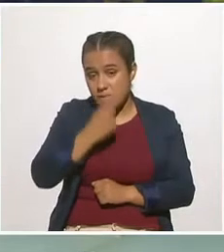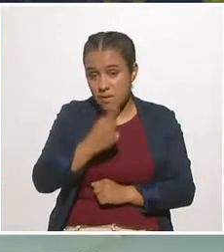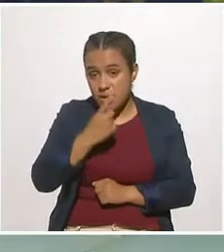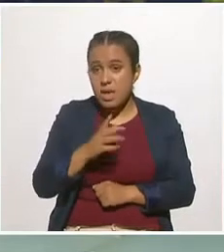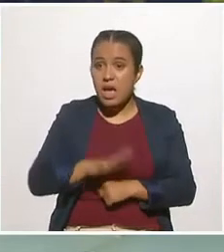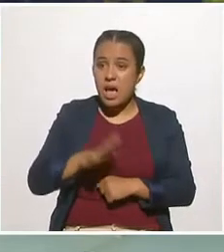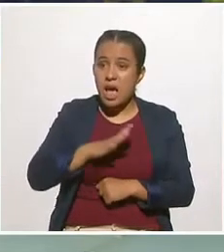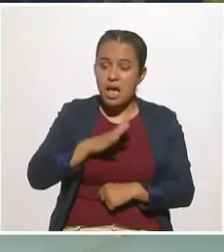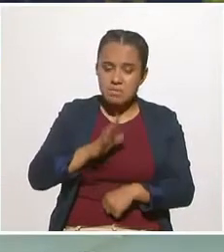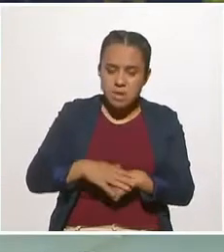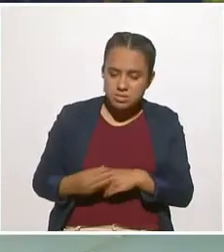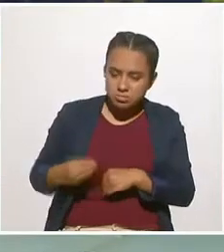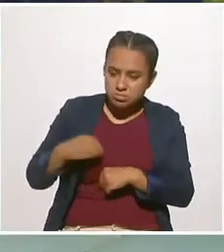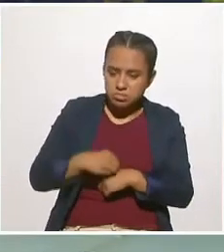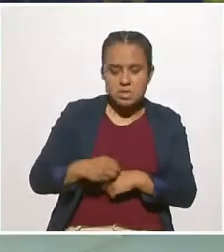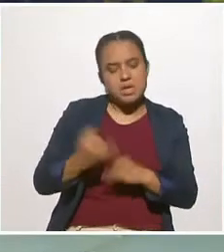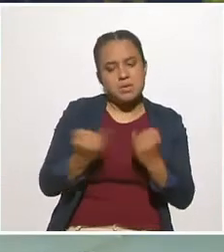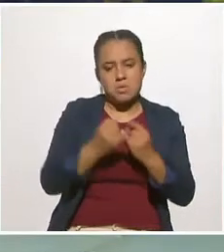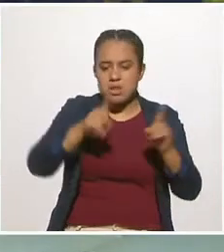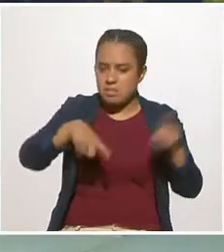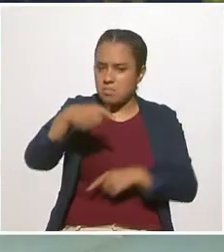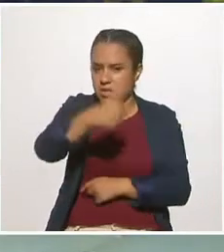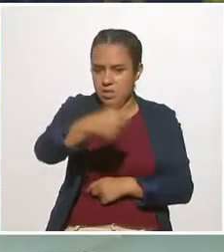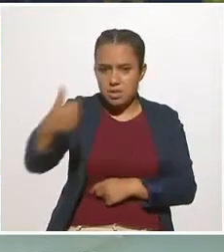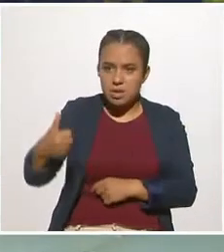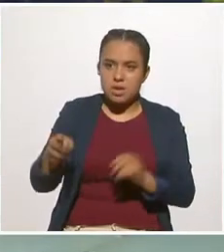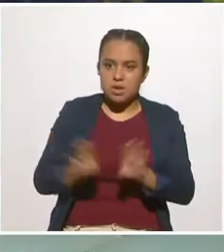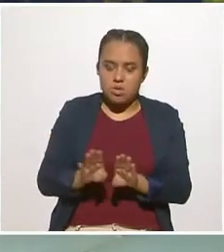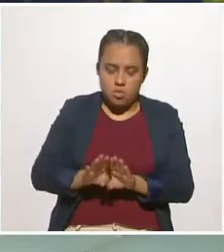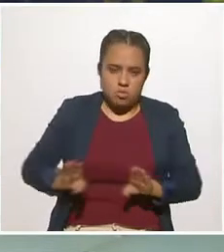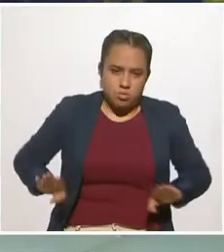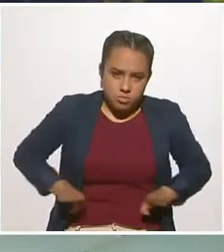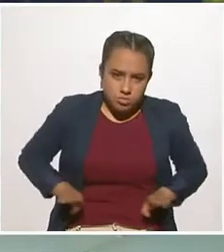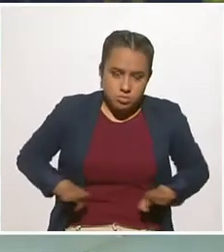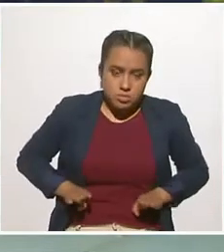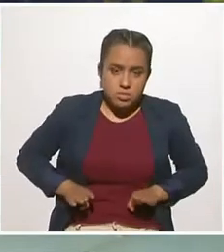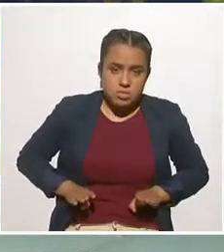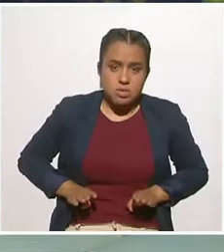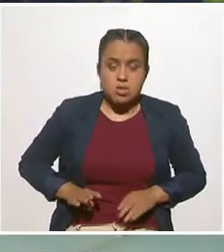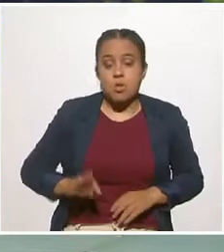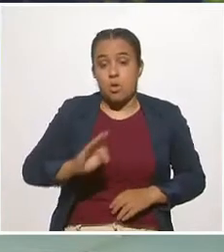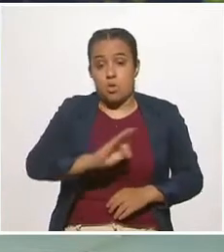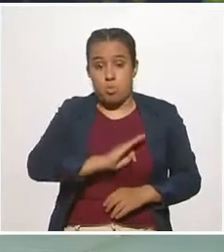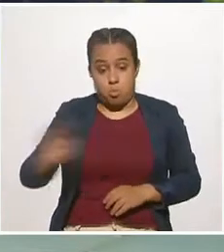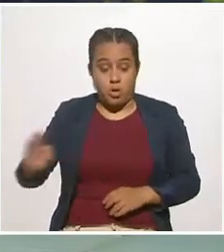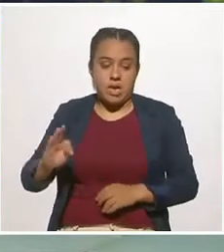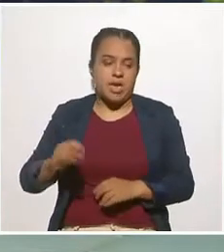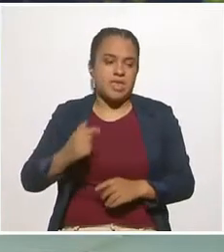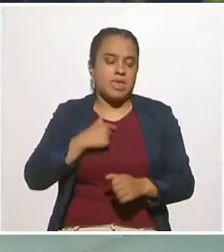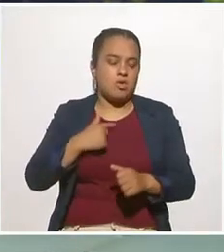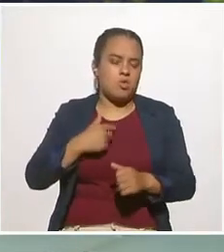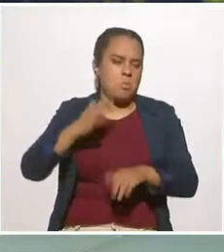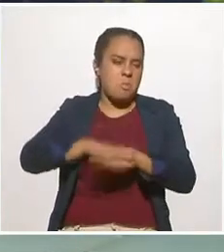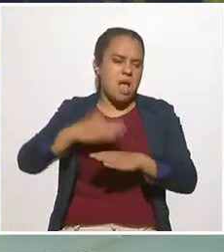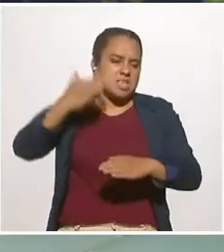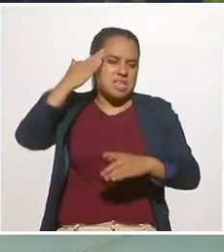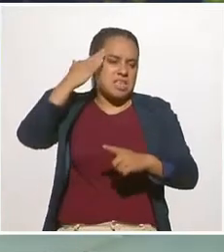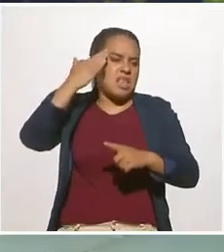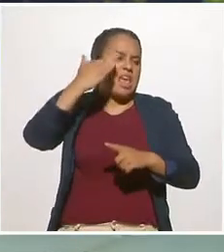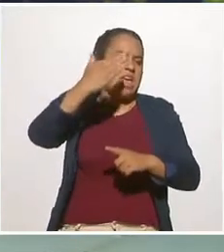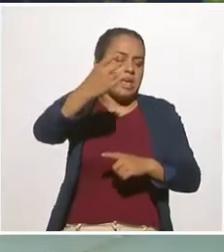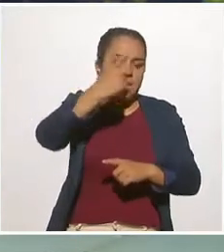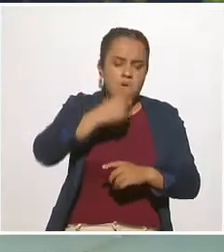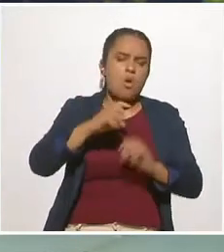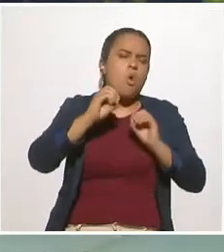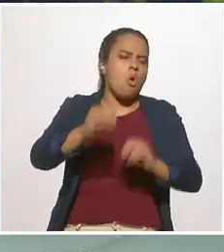de nosotros y de nuestras actitudes el que podamos o retrasarla o definitivamente pasemos nuestra vida sin diabetes. Ahora, acerca